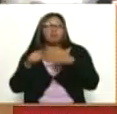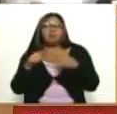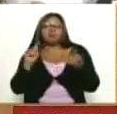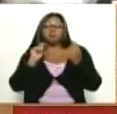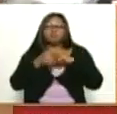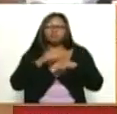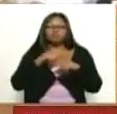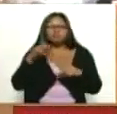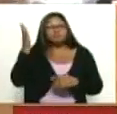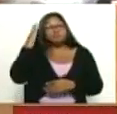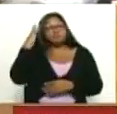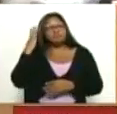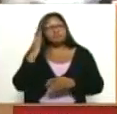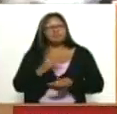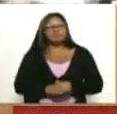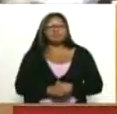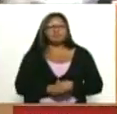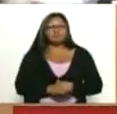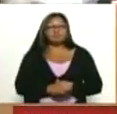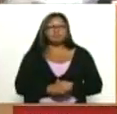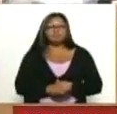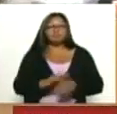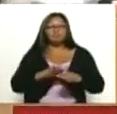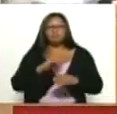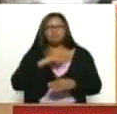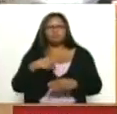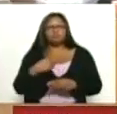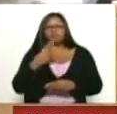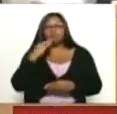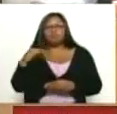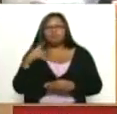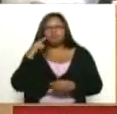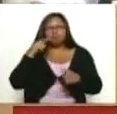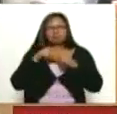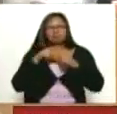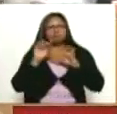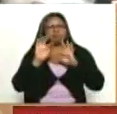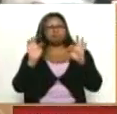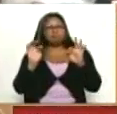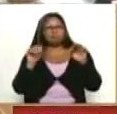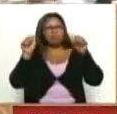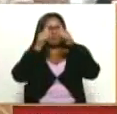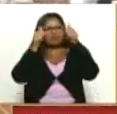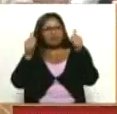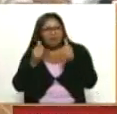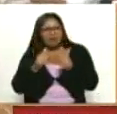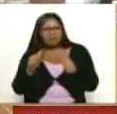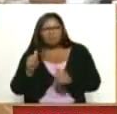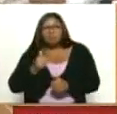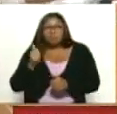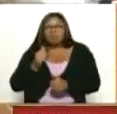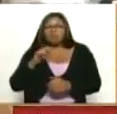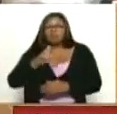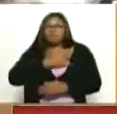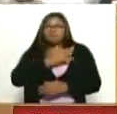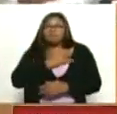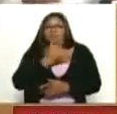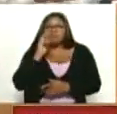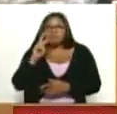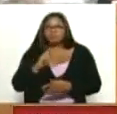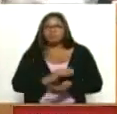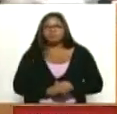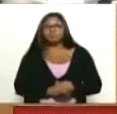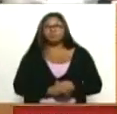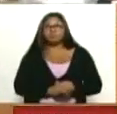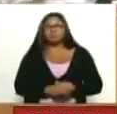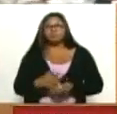intercambio de saberes, muy especialmente con nuestros jóvenes estudiantes de artes, de la UNEARTES o de cualquier universidad. Y puede